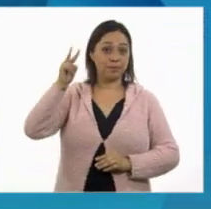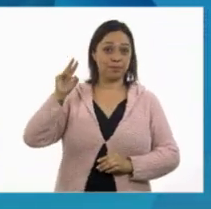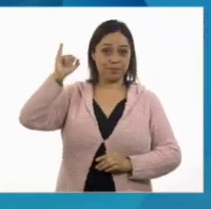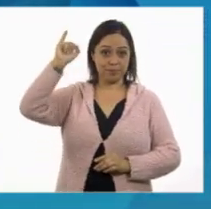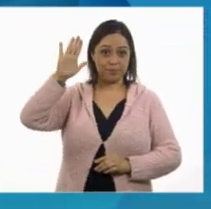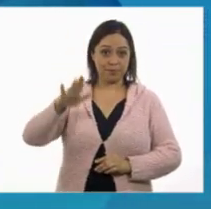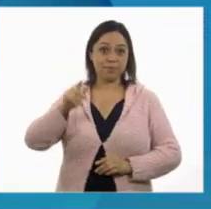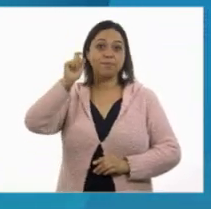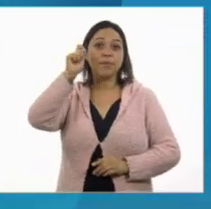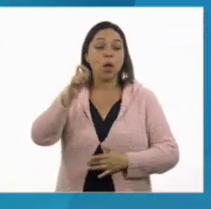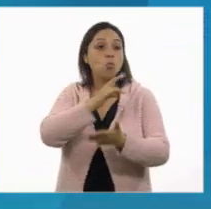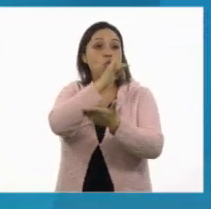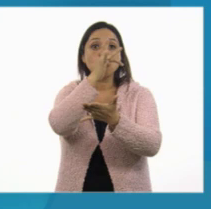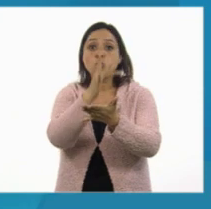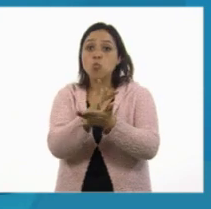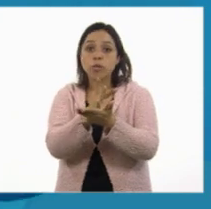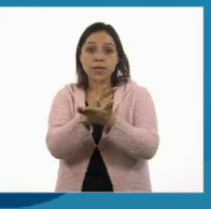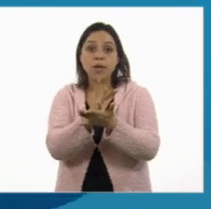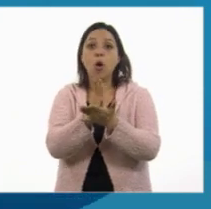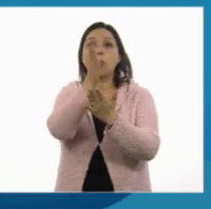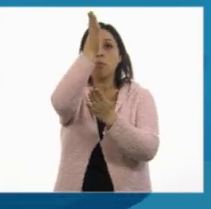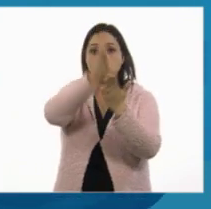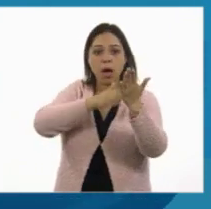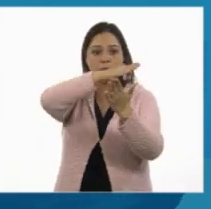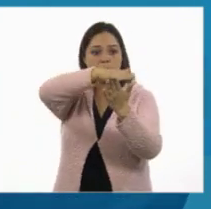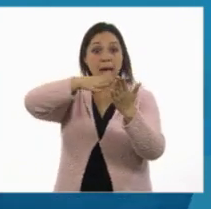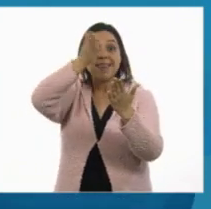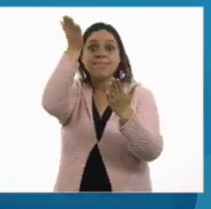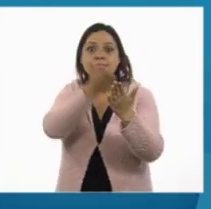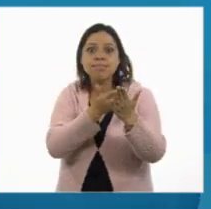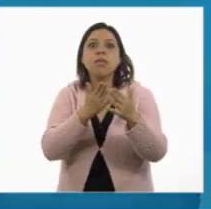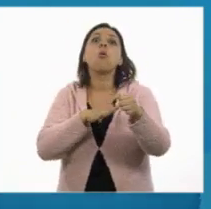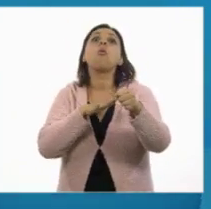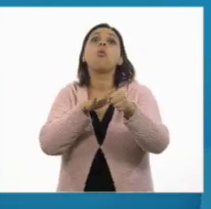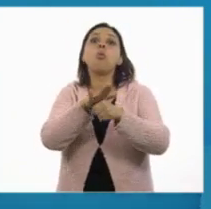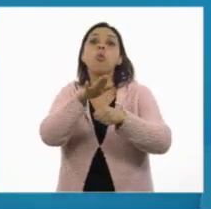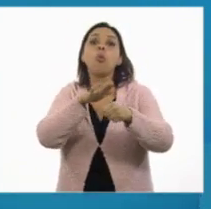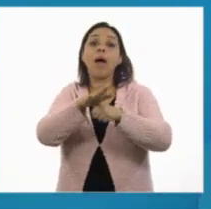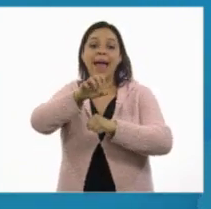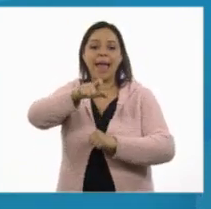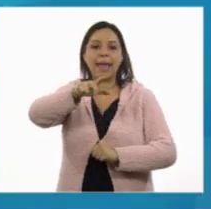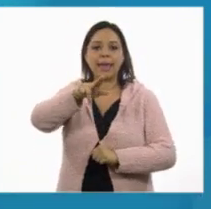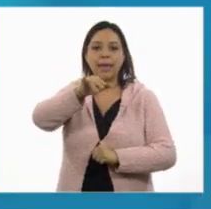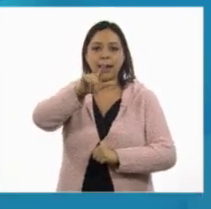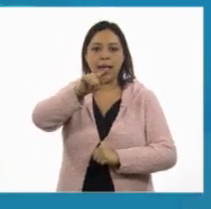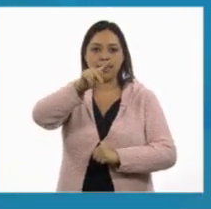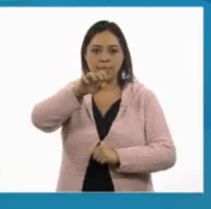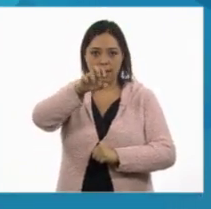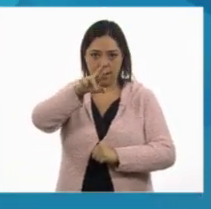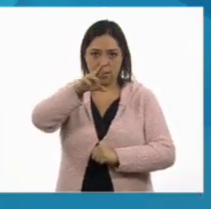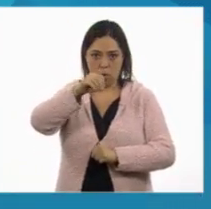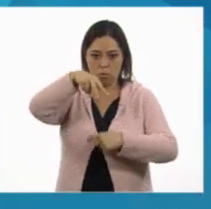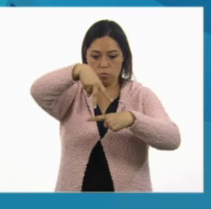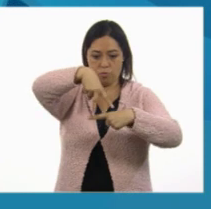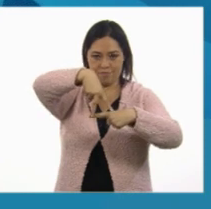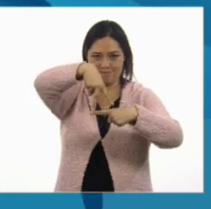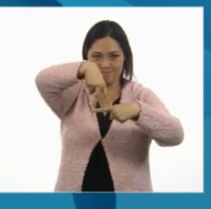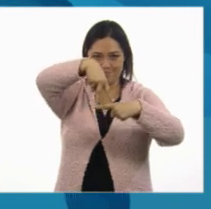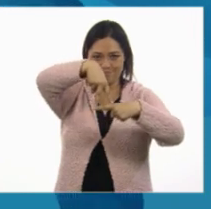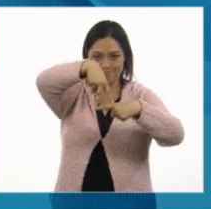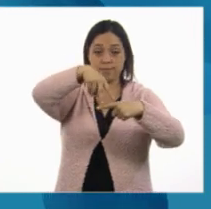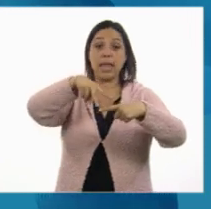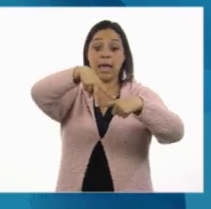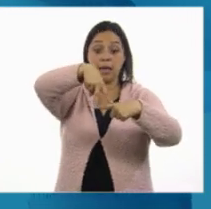que el único triángulo que tiene tres ejes de simetría es el triángulo equilátero. El triángulo